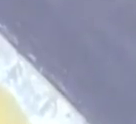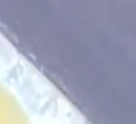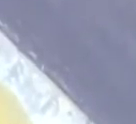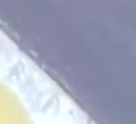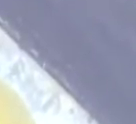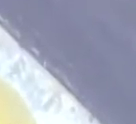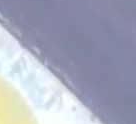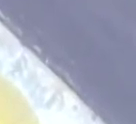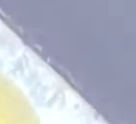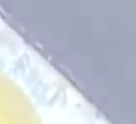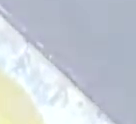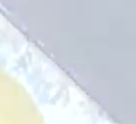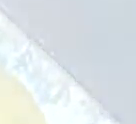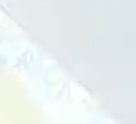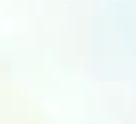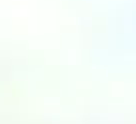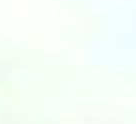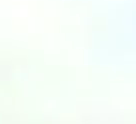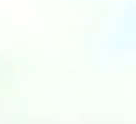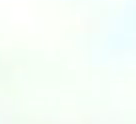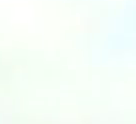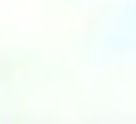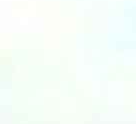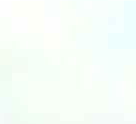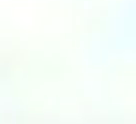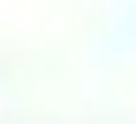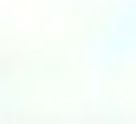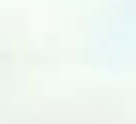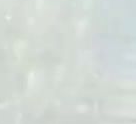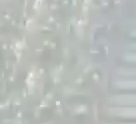Héroes y heroínas.